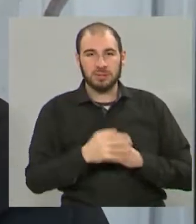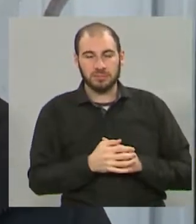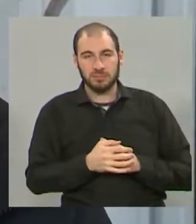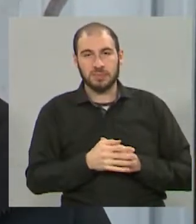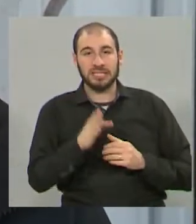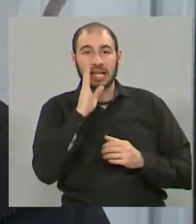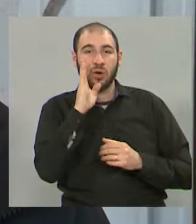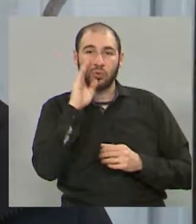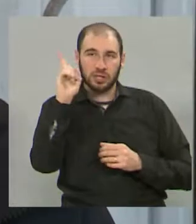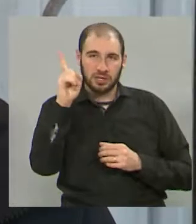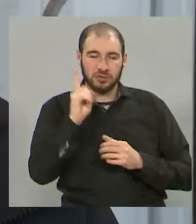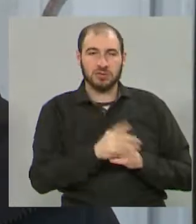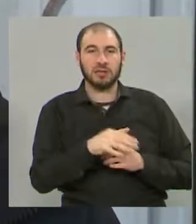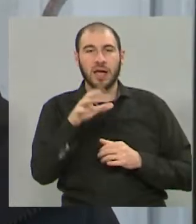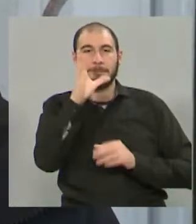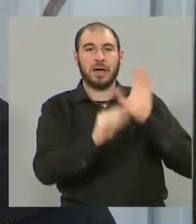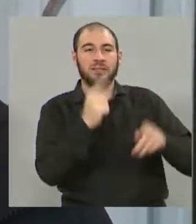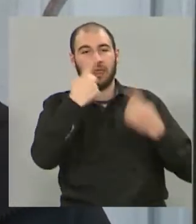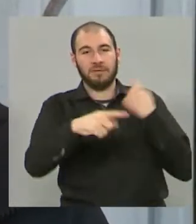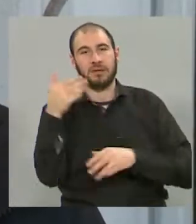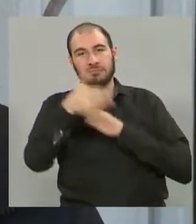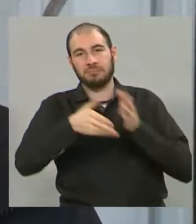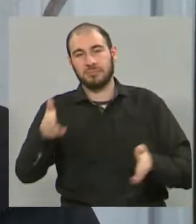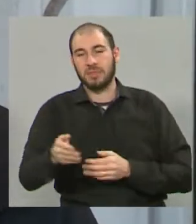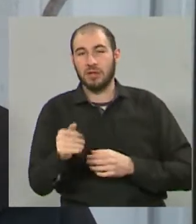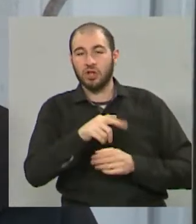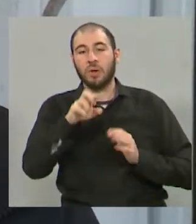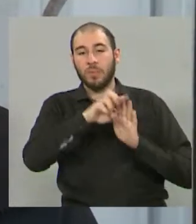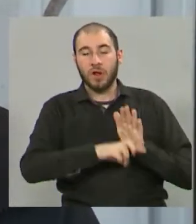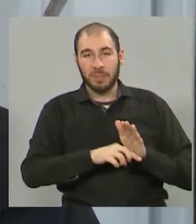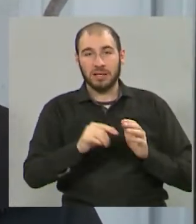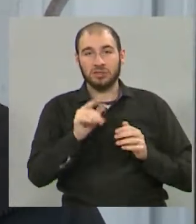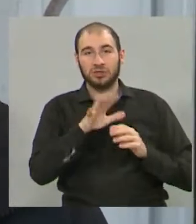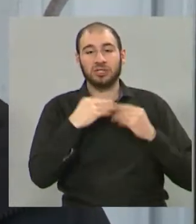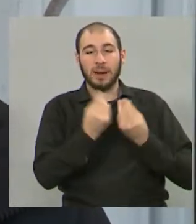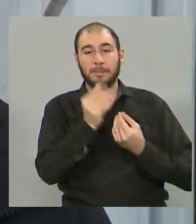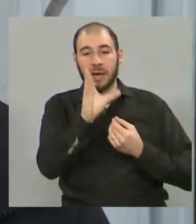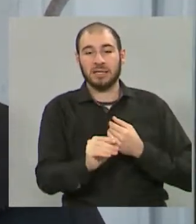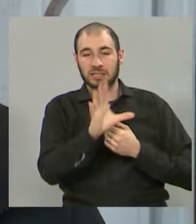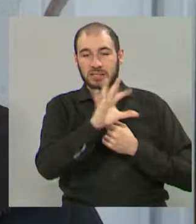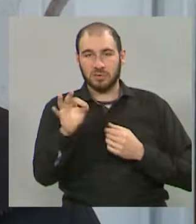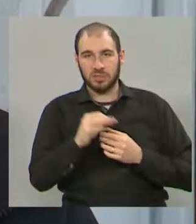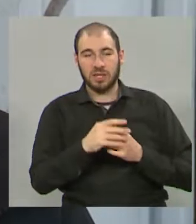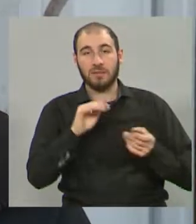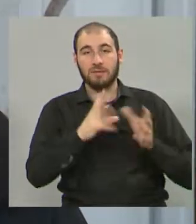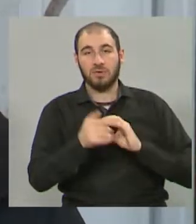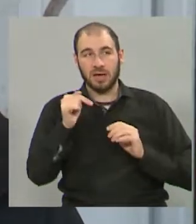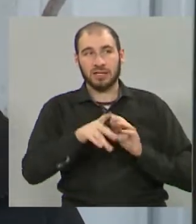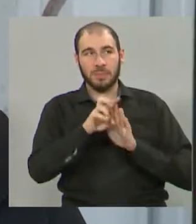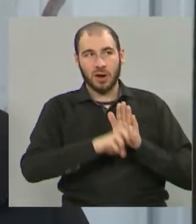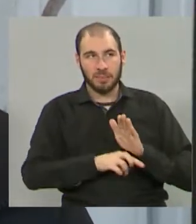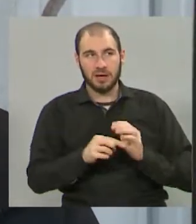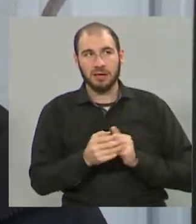de eeuu a distintos países nosotros tenemos programas en más de 50 países de este tipo de programas